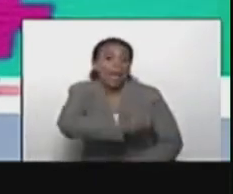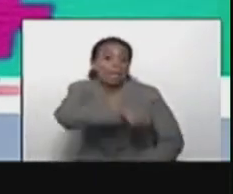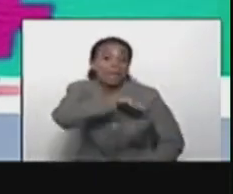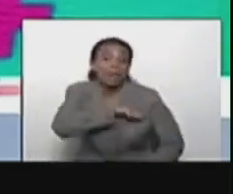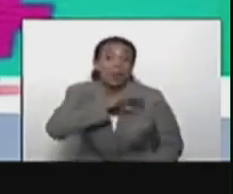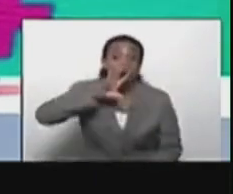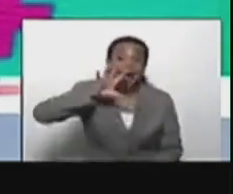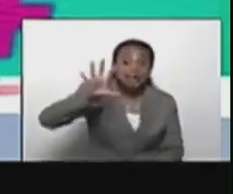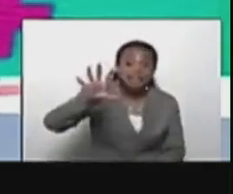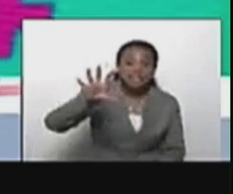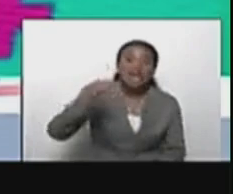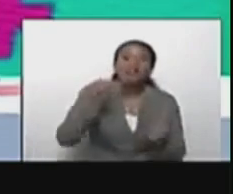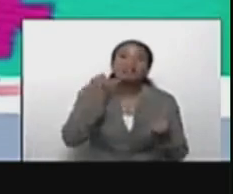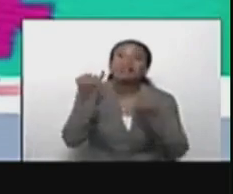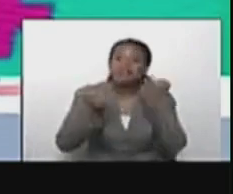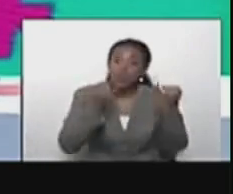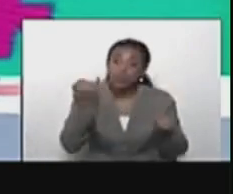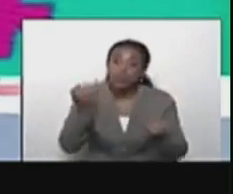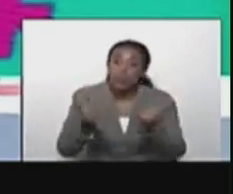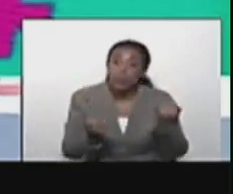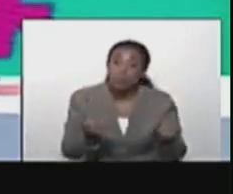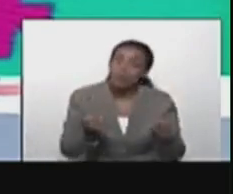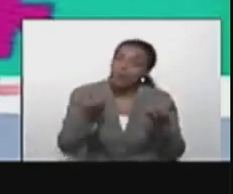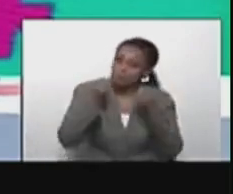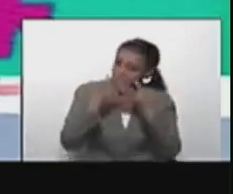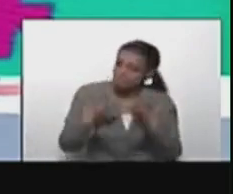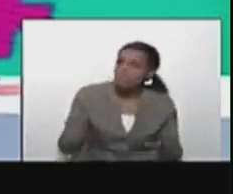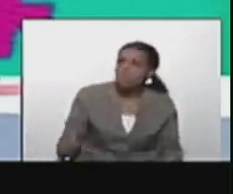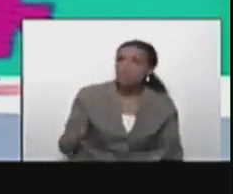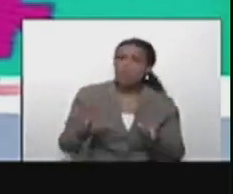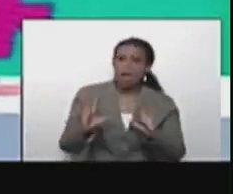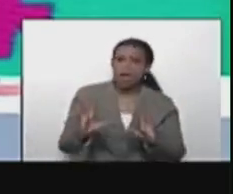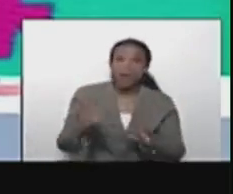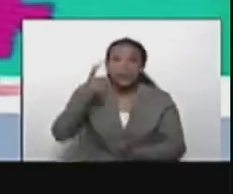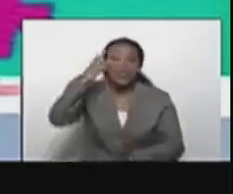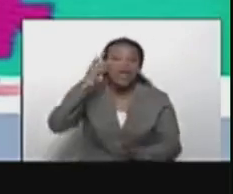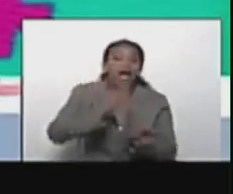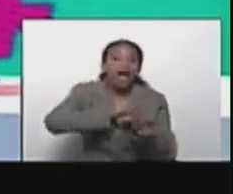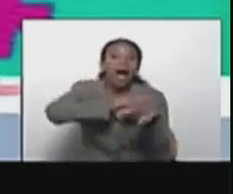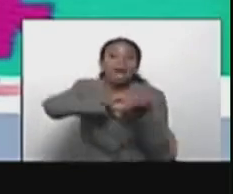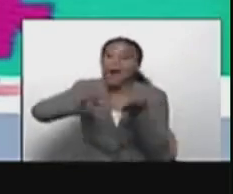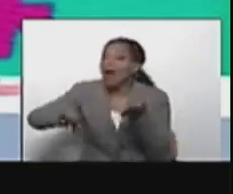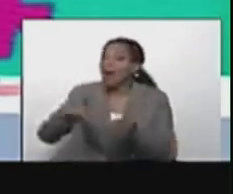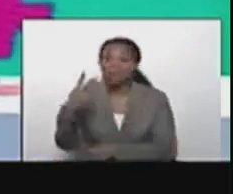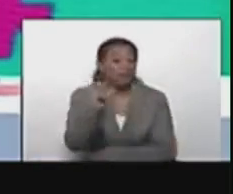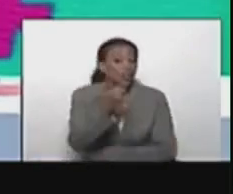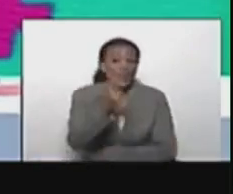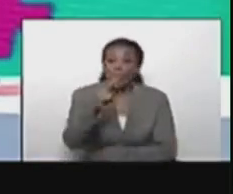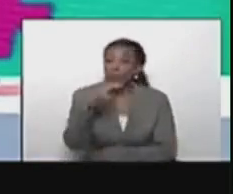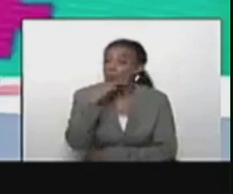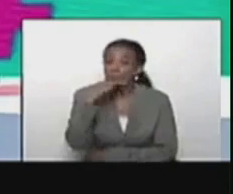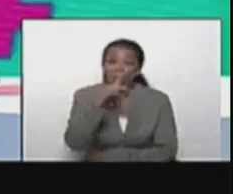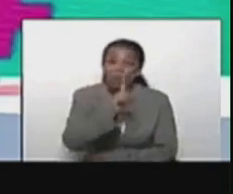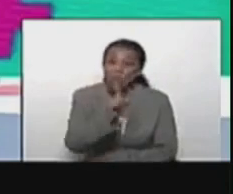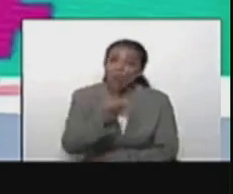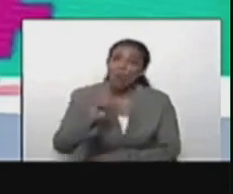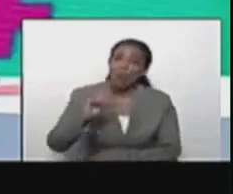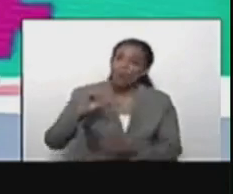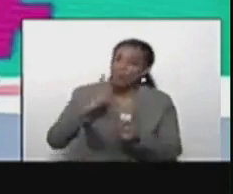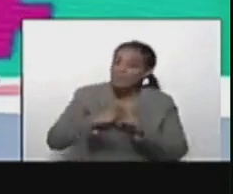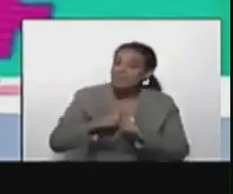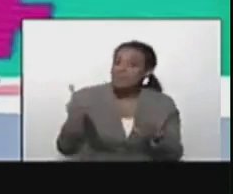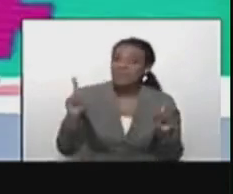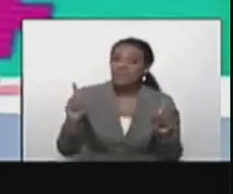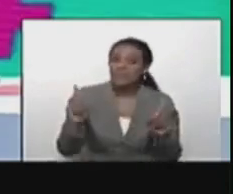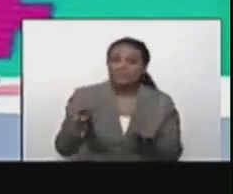ejemplo, del idioma, bueno, entonces tendría que ser una fecha que nos traiga buenos recuerdos,